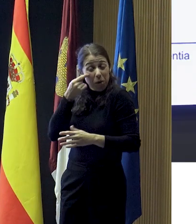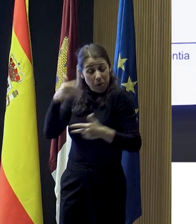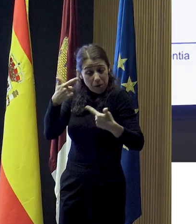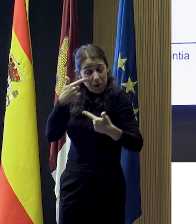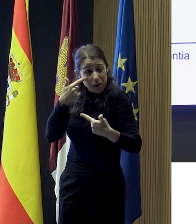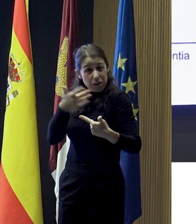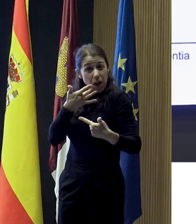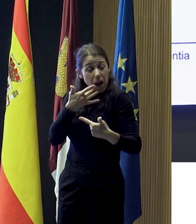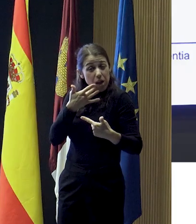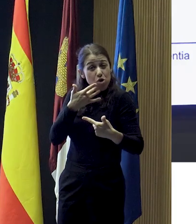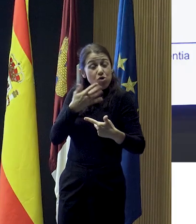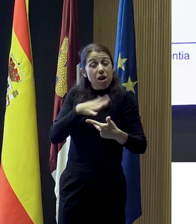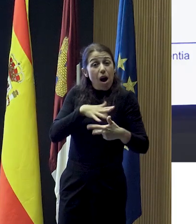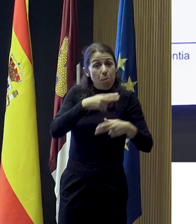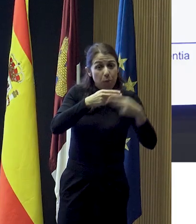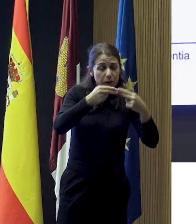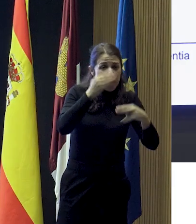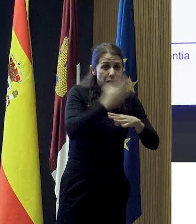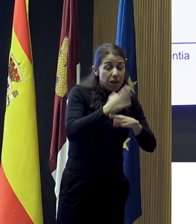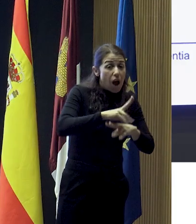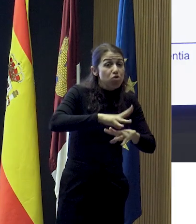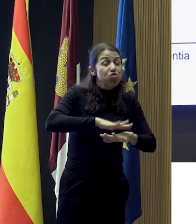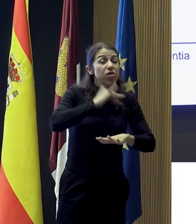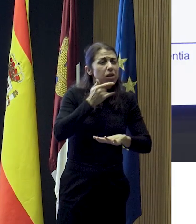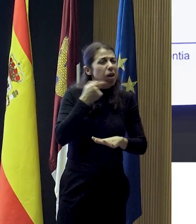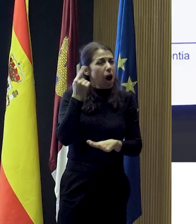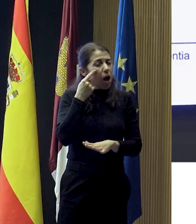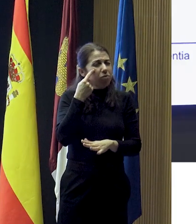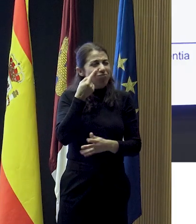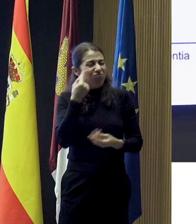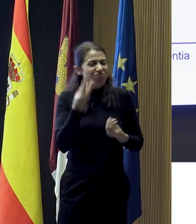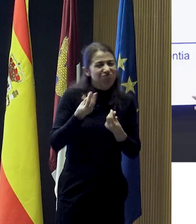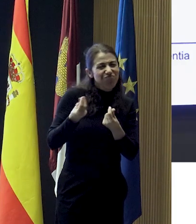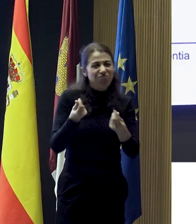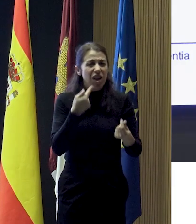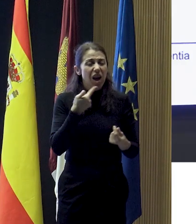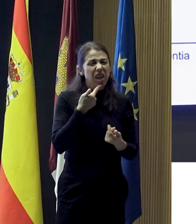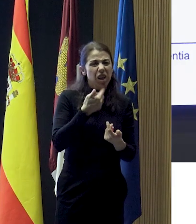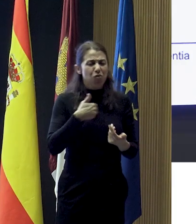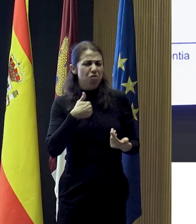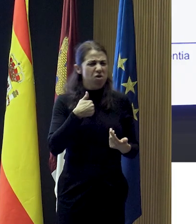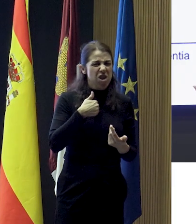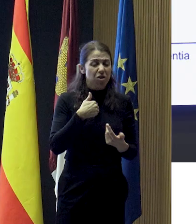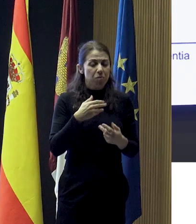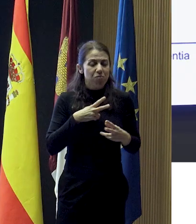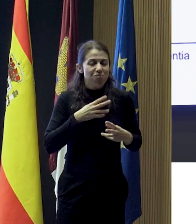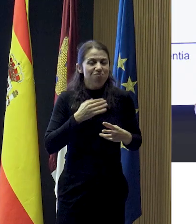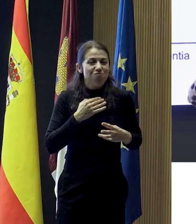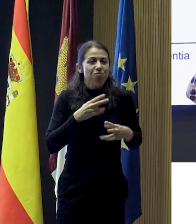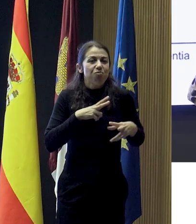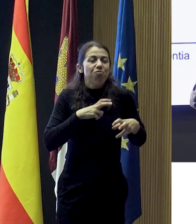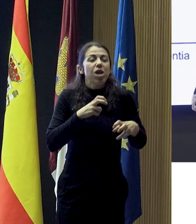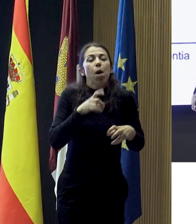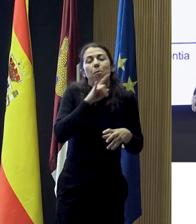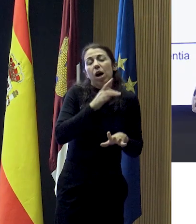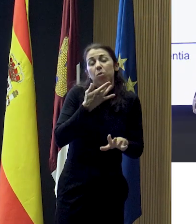tenemos suficientes proteínas aberrantes circulando en sangre que puedan ser una pista de que algo ahí empieza a funcionar mal. ¿Vale? Algo así como cuando tenemos un